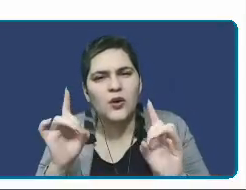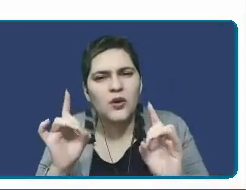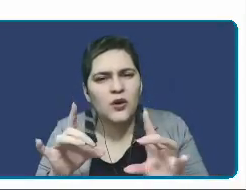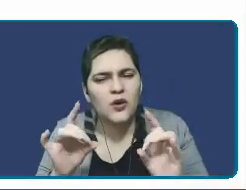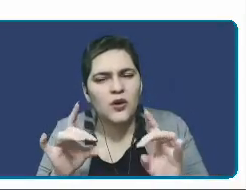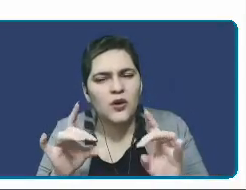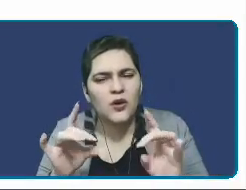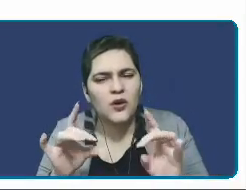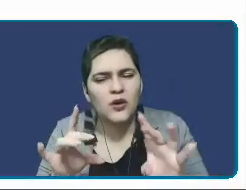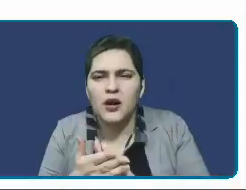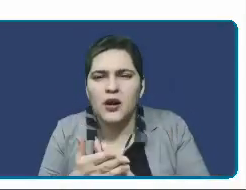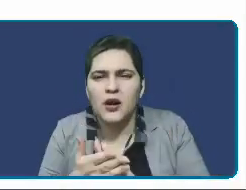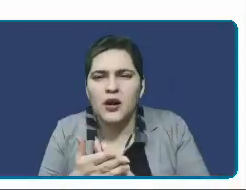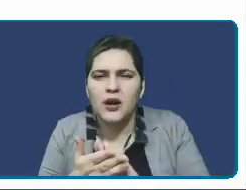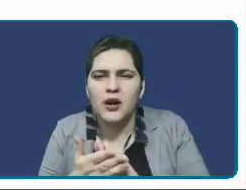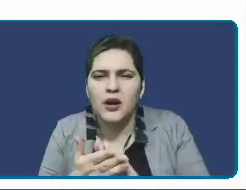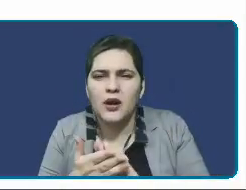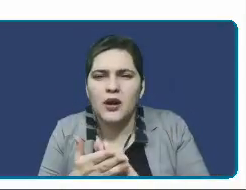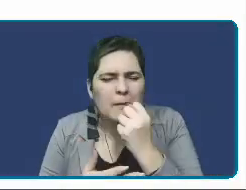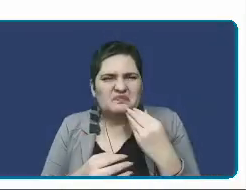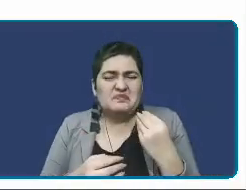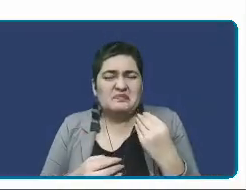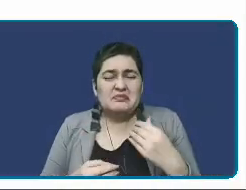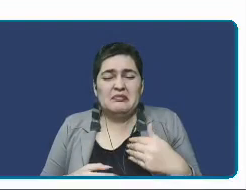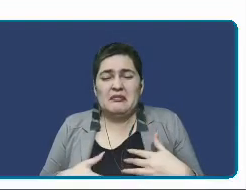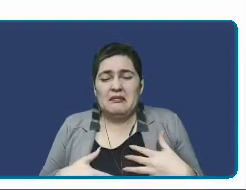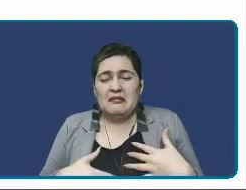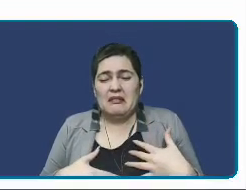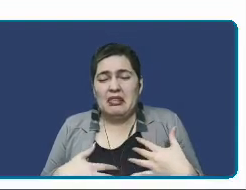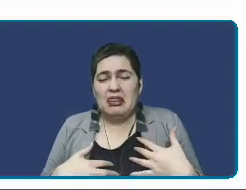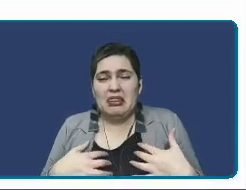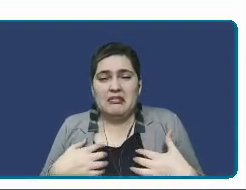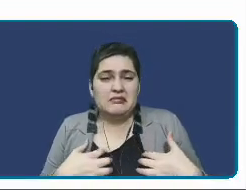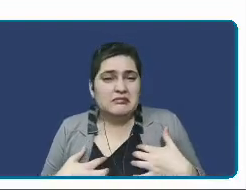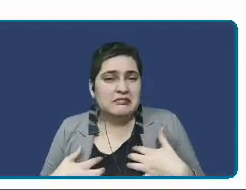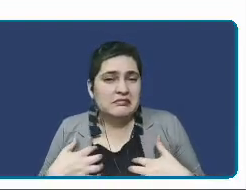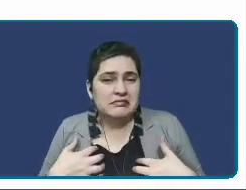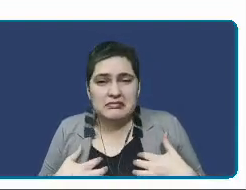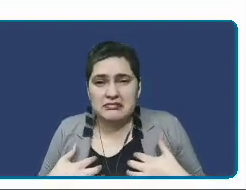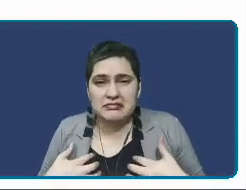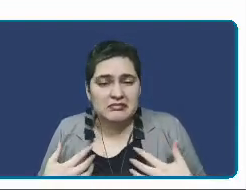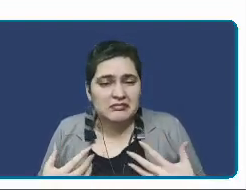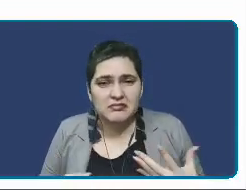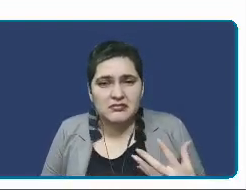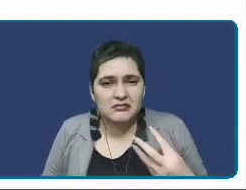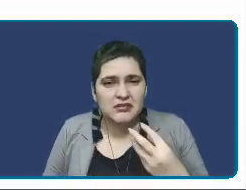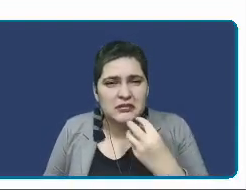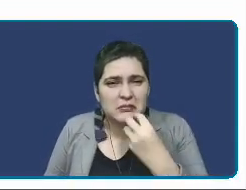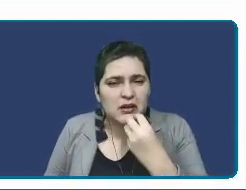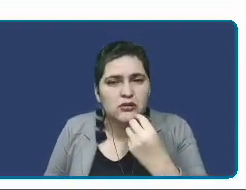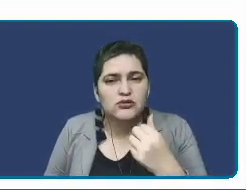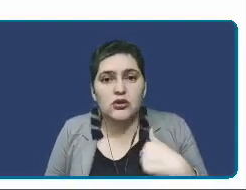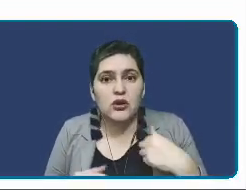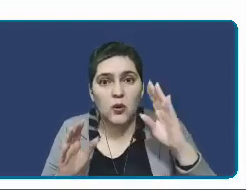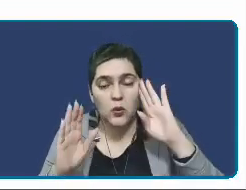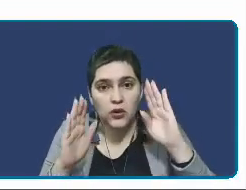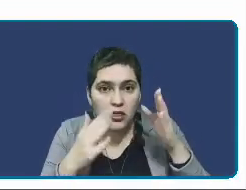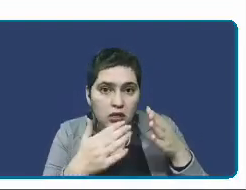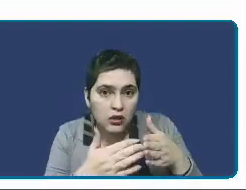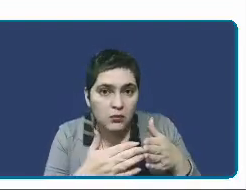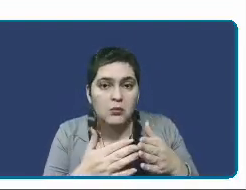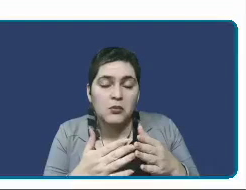hacer muchísimo más desagradable si yo tengo autismo versus si no tengo autismo, ¿ya? Pero no en